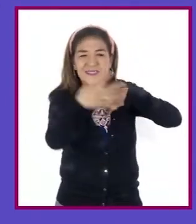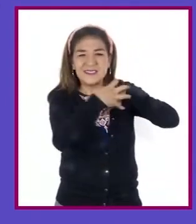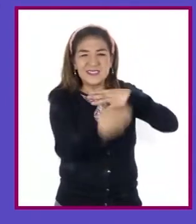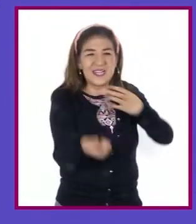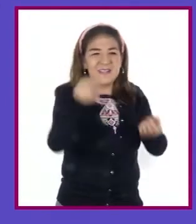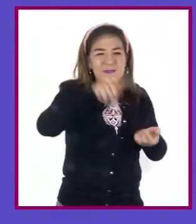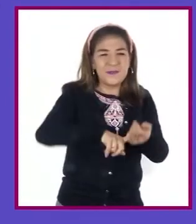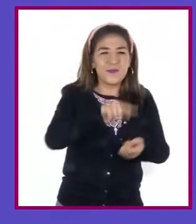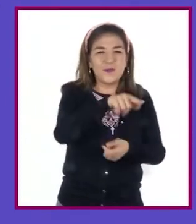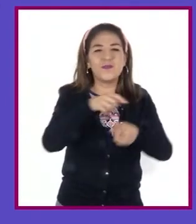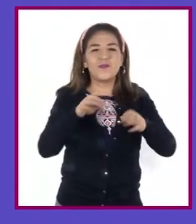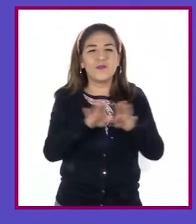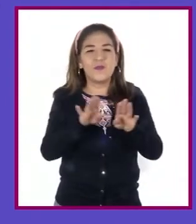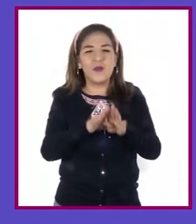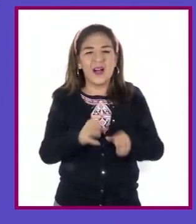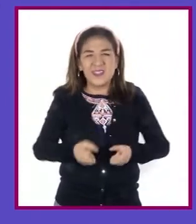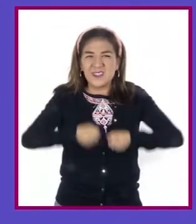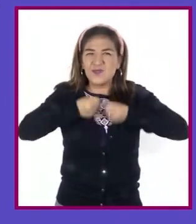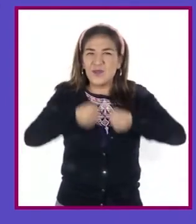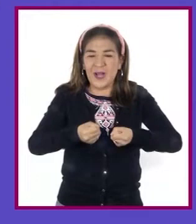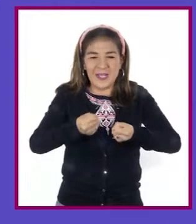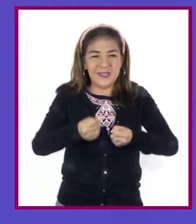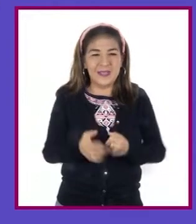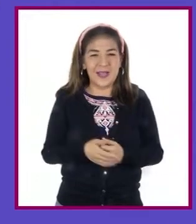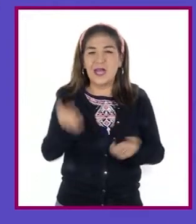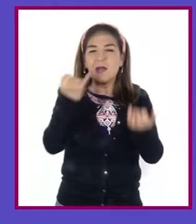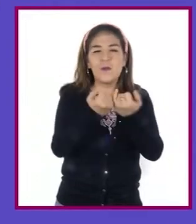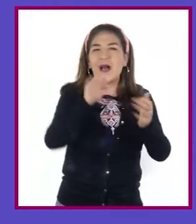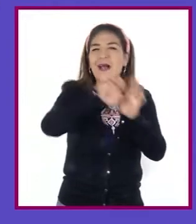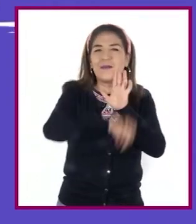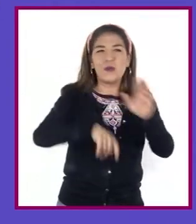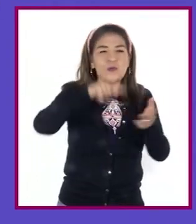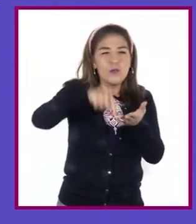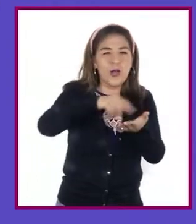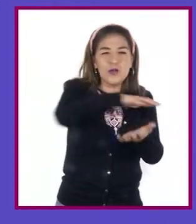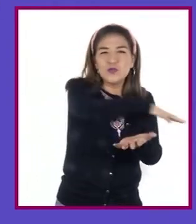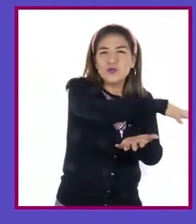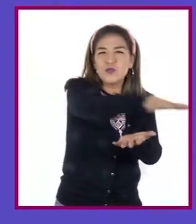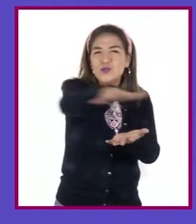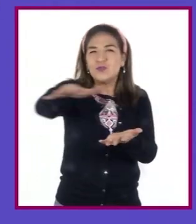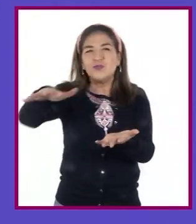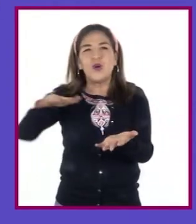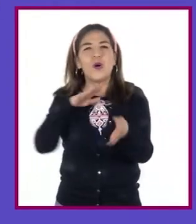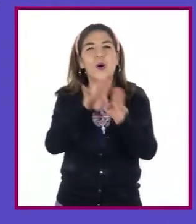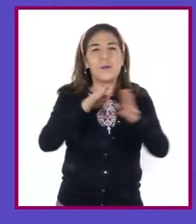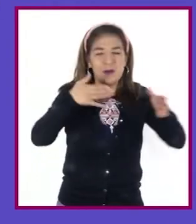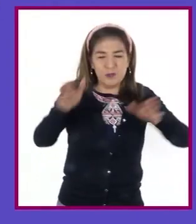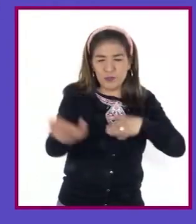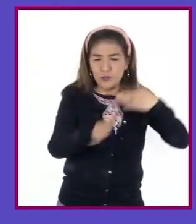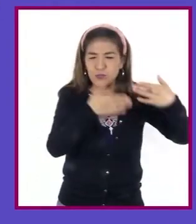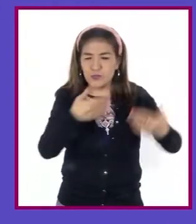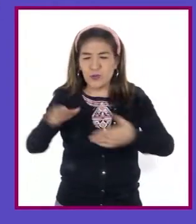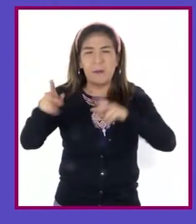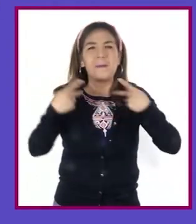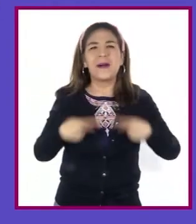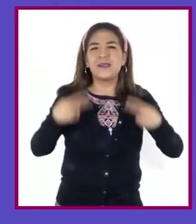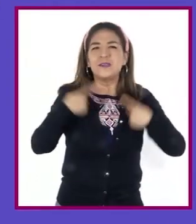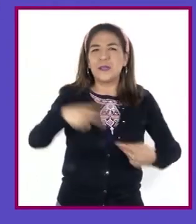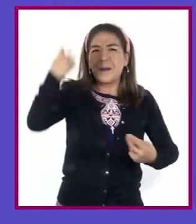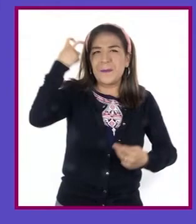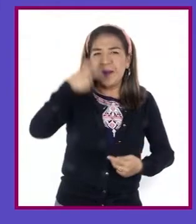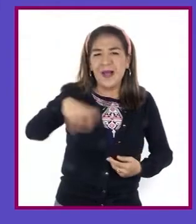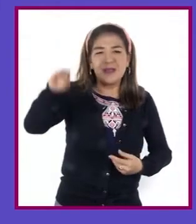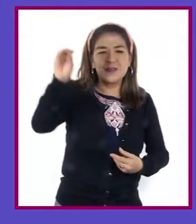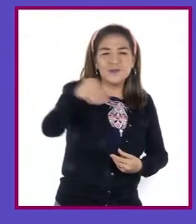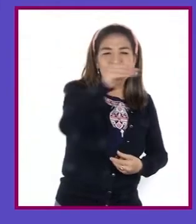ardimiento. Es como que el valle hace de camino y de viajero y nos